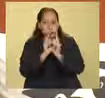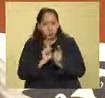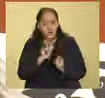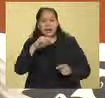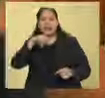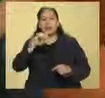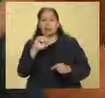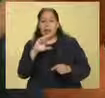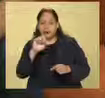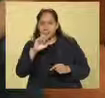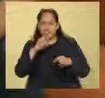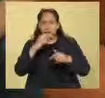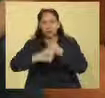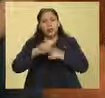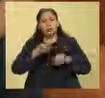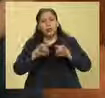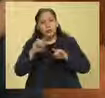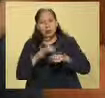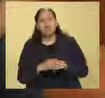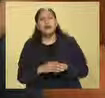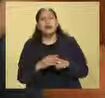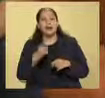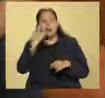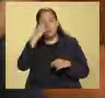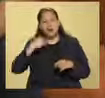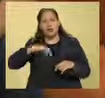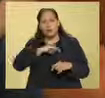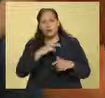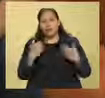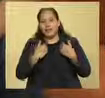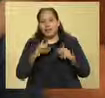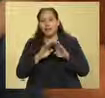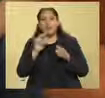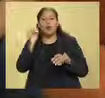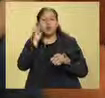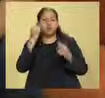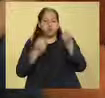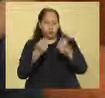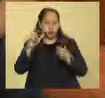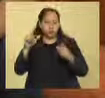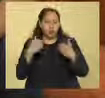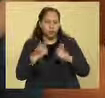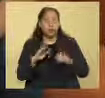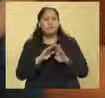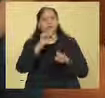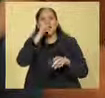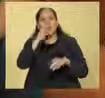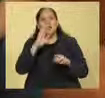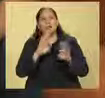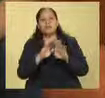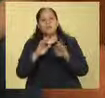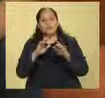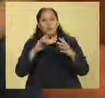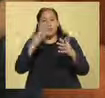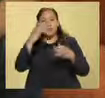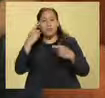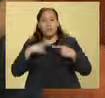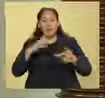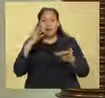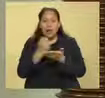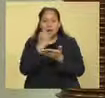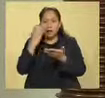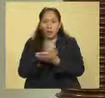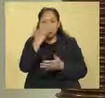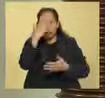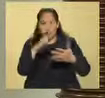para que los bandoleros los de a pie entendamos los actos de a pie los que van en ruedas evidentemente no el desafío mete a los primeros diez los primeros